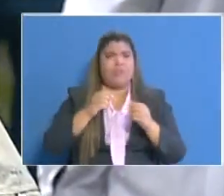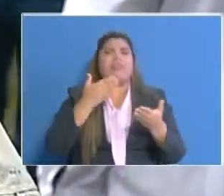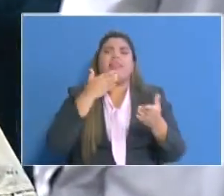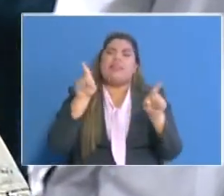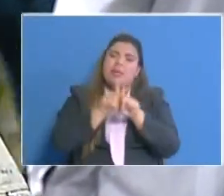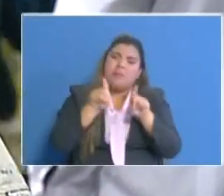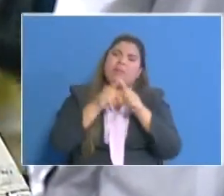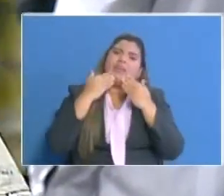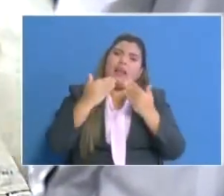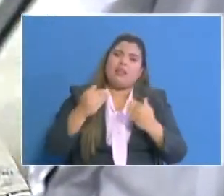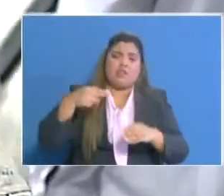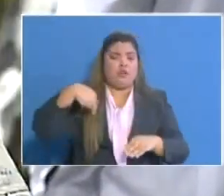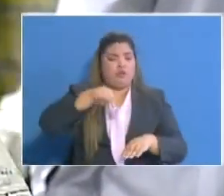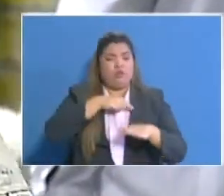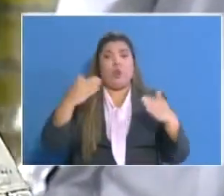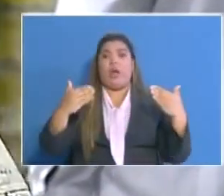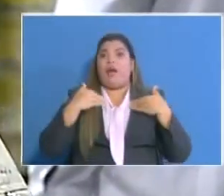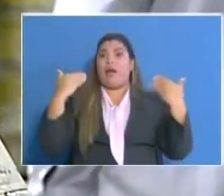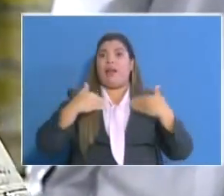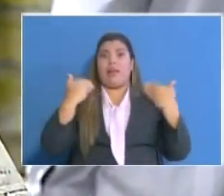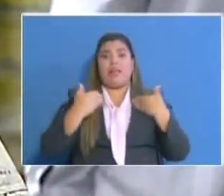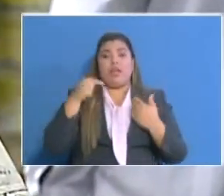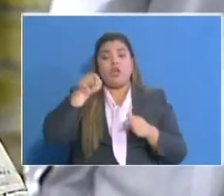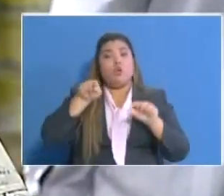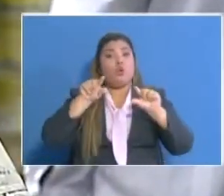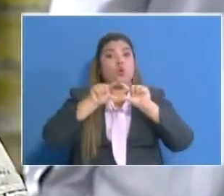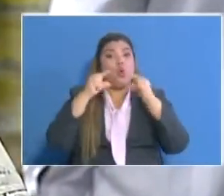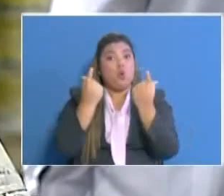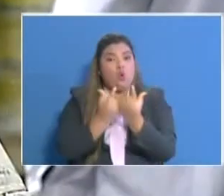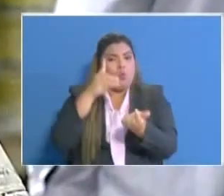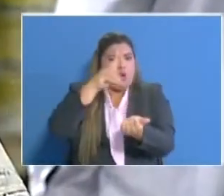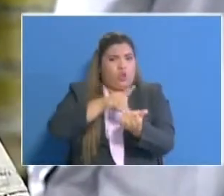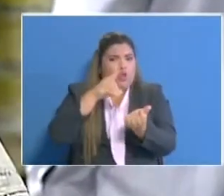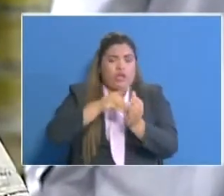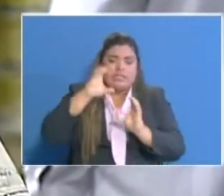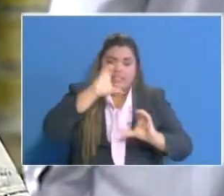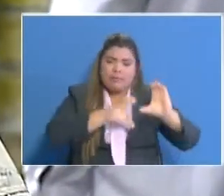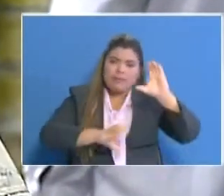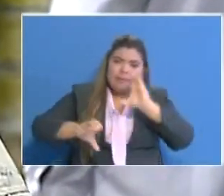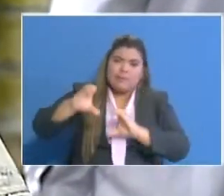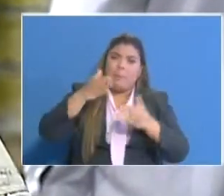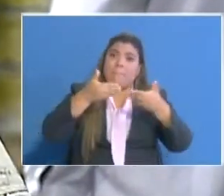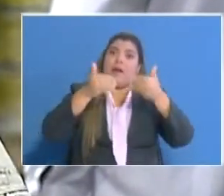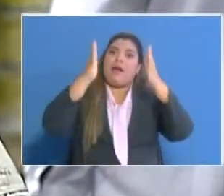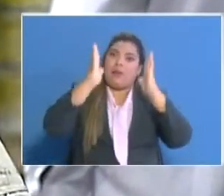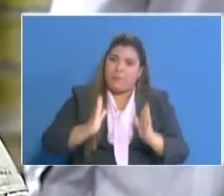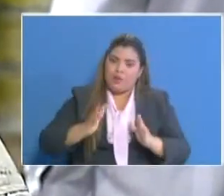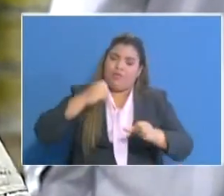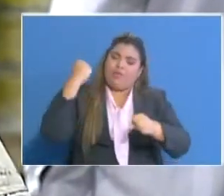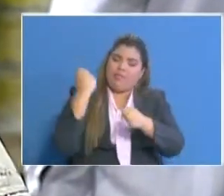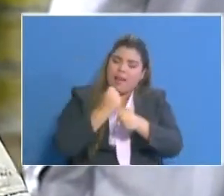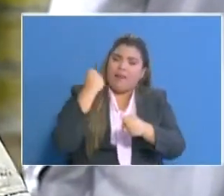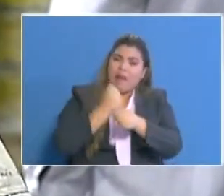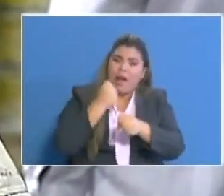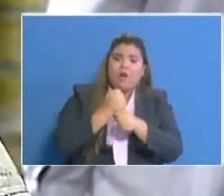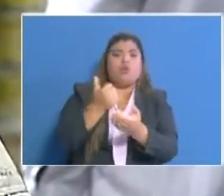qué alegría nos dan ese grupo de científicos panameños trabajando y